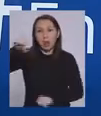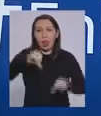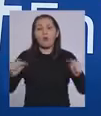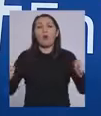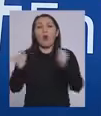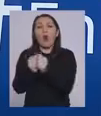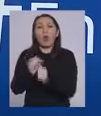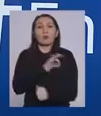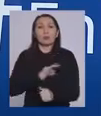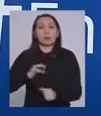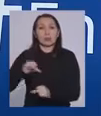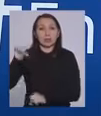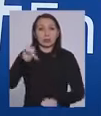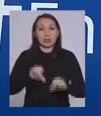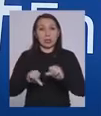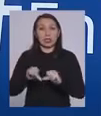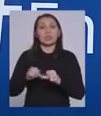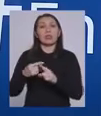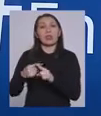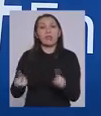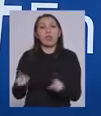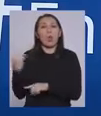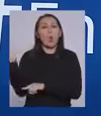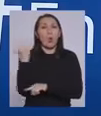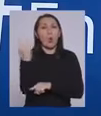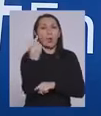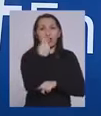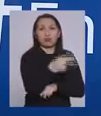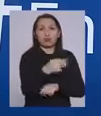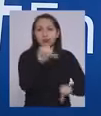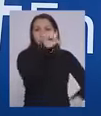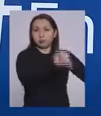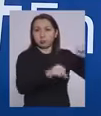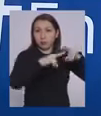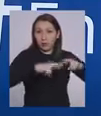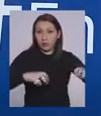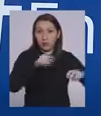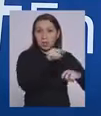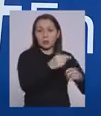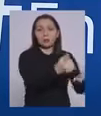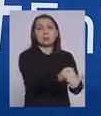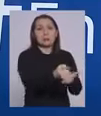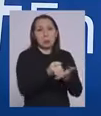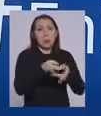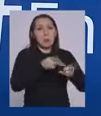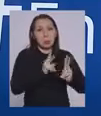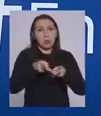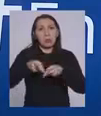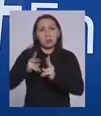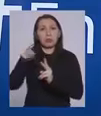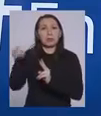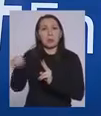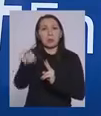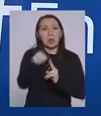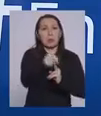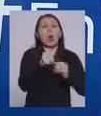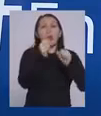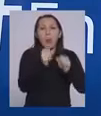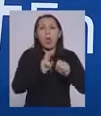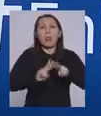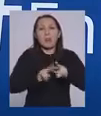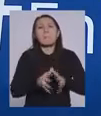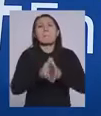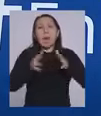la Ciencia, que a través de las universidades con sus laboratorios de investigación han facilitado sus instalaciones para poder